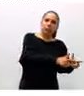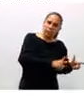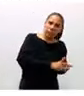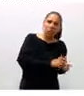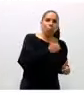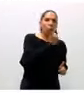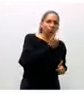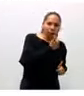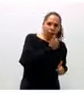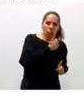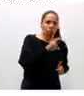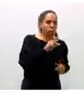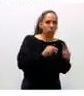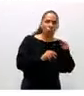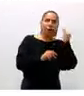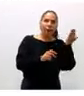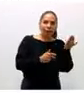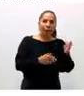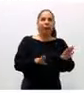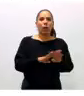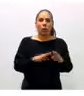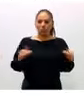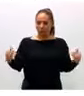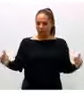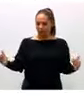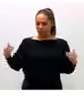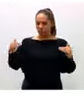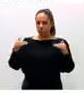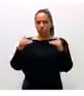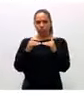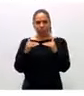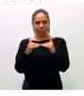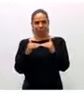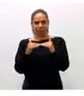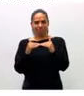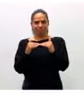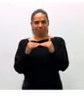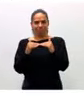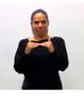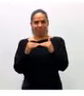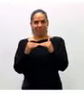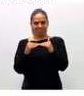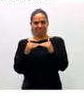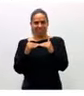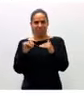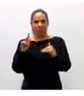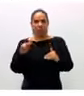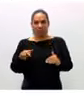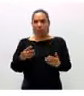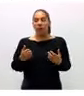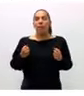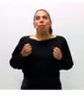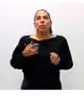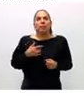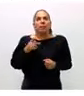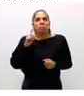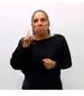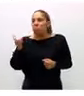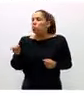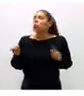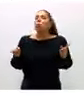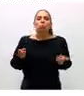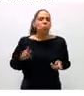un estudiante neutral moderó la negociación. Se aseguró de que se escucharan con respeto las